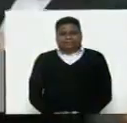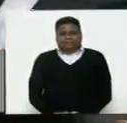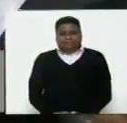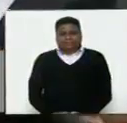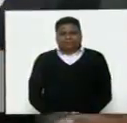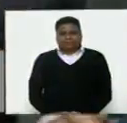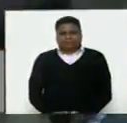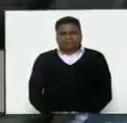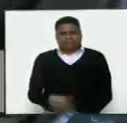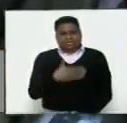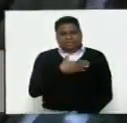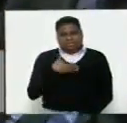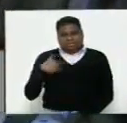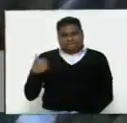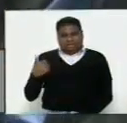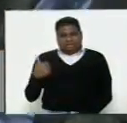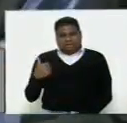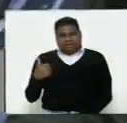Quiero